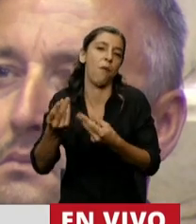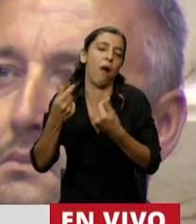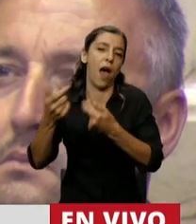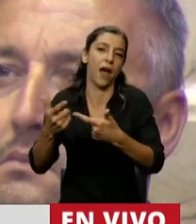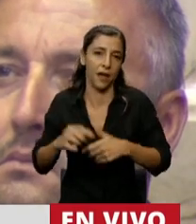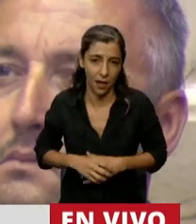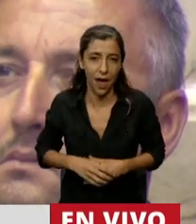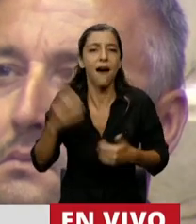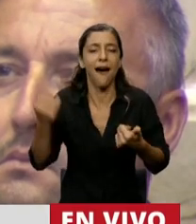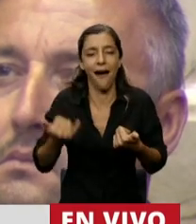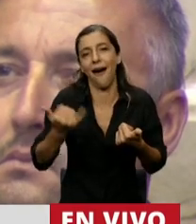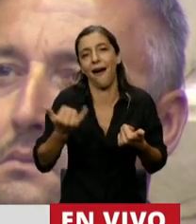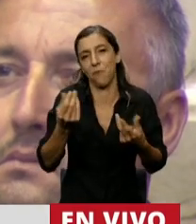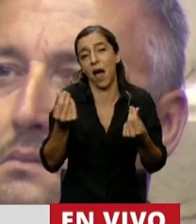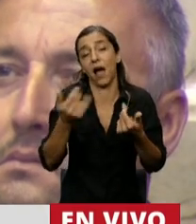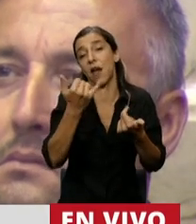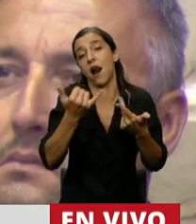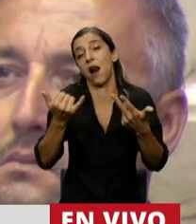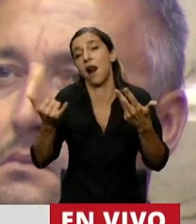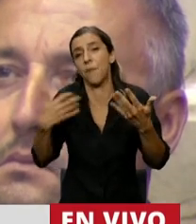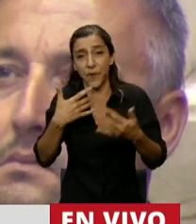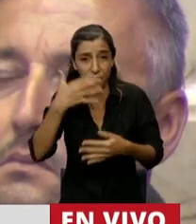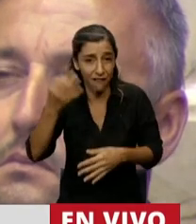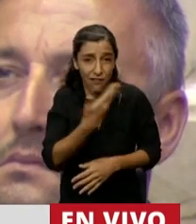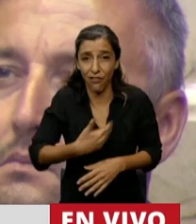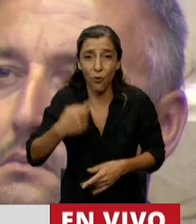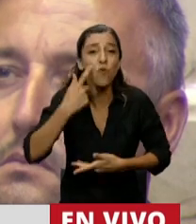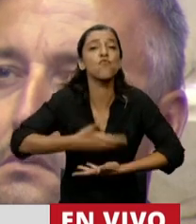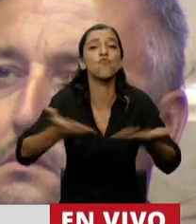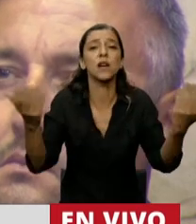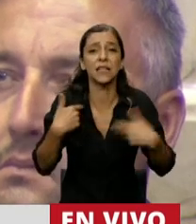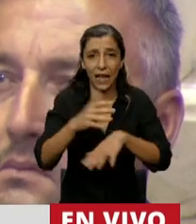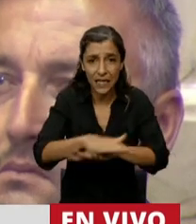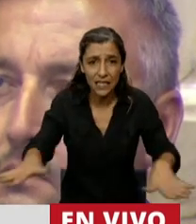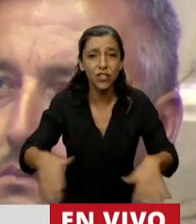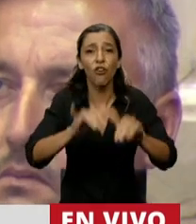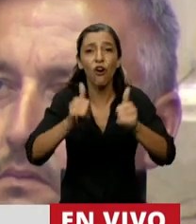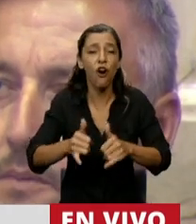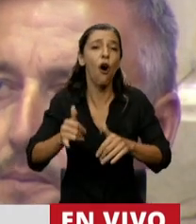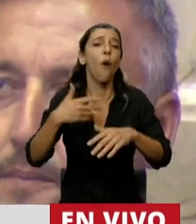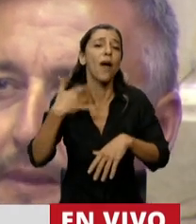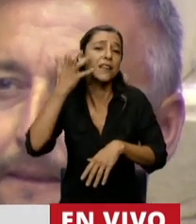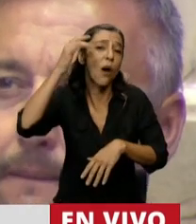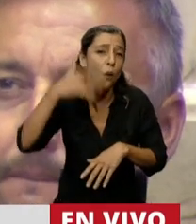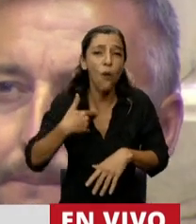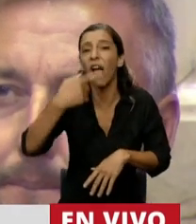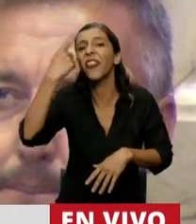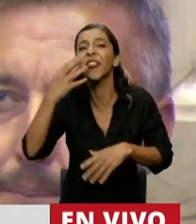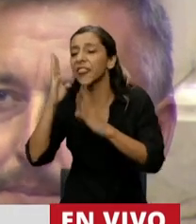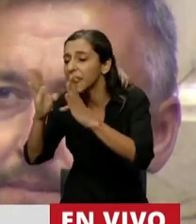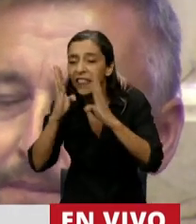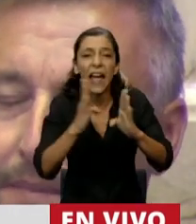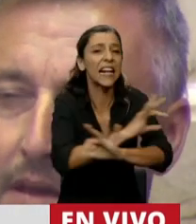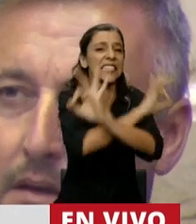Queda demostrado que al gobierno no le interesan ni los niños, ni los jóvenes, ni los abuelos. No están en la